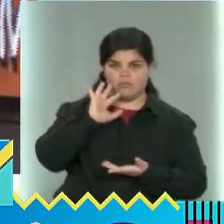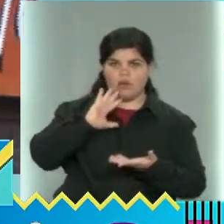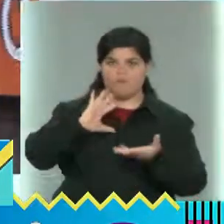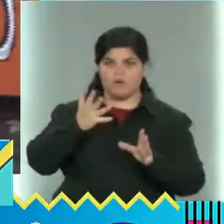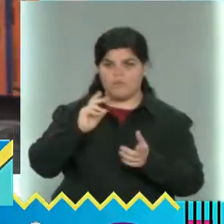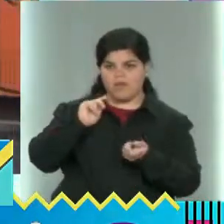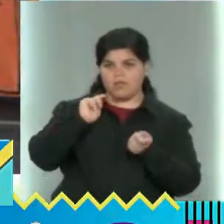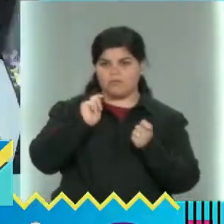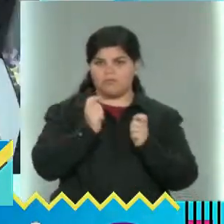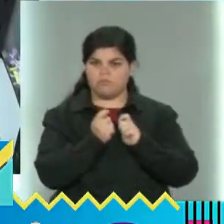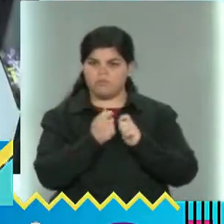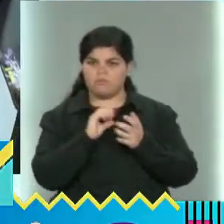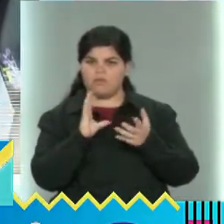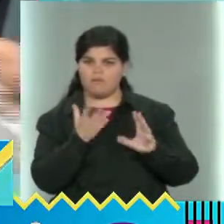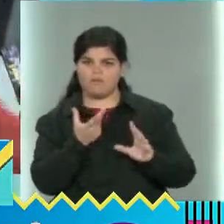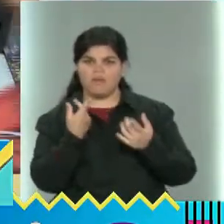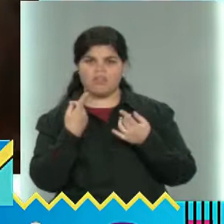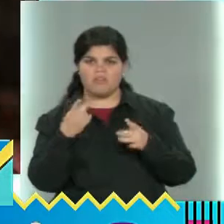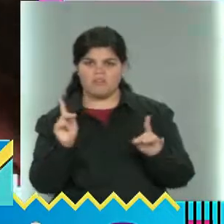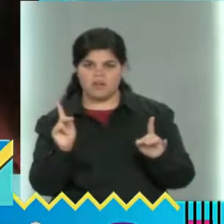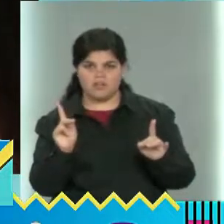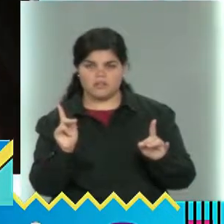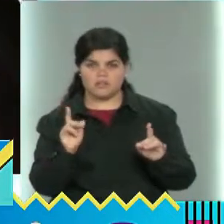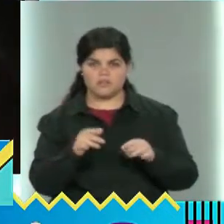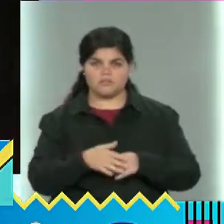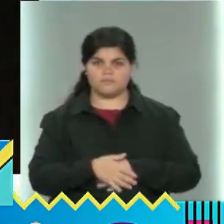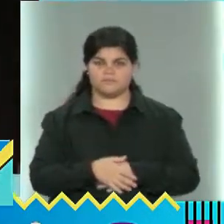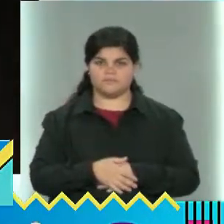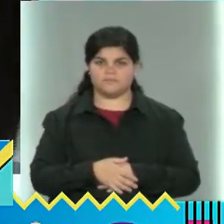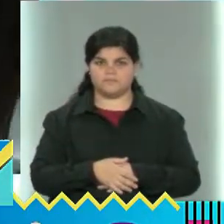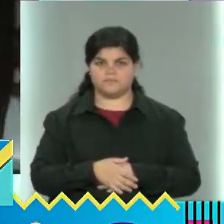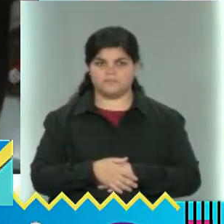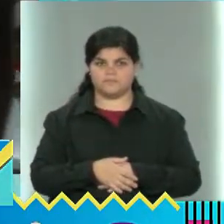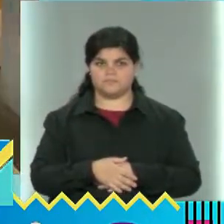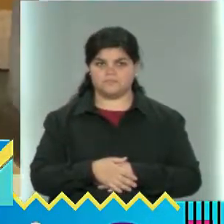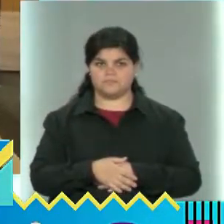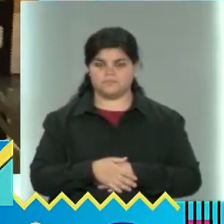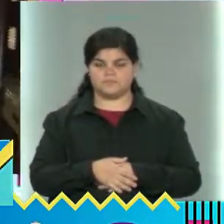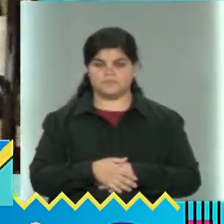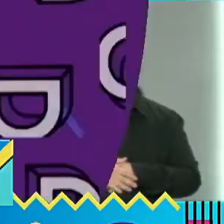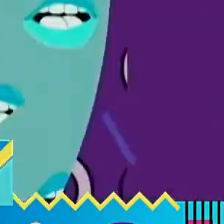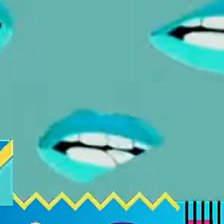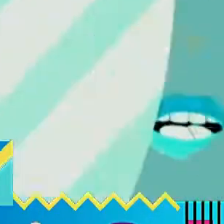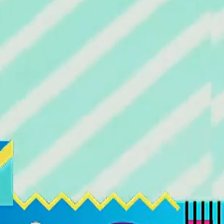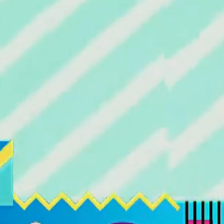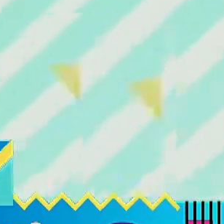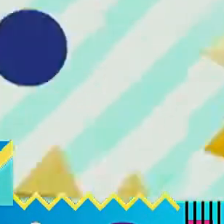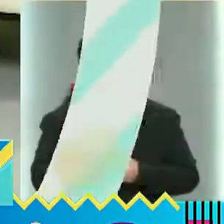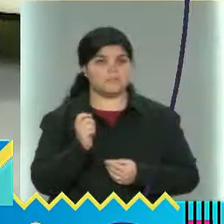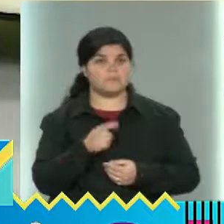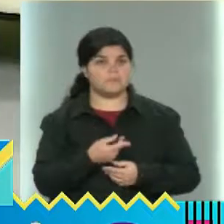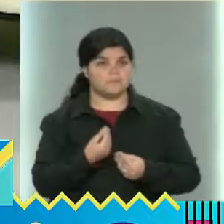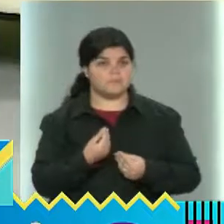en que estás. Te hace mirar el mundo desde otra perspectiva. Gabriel.